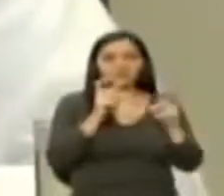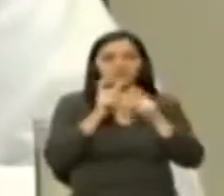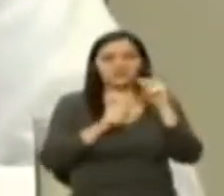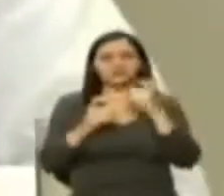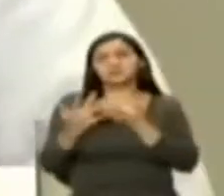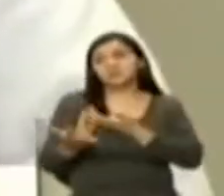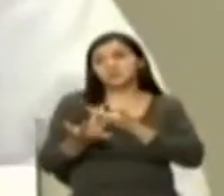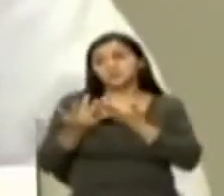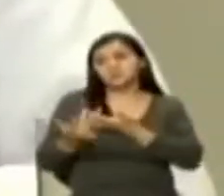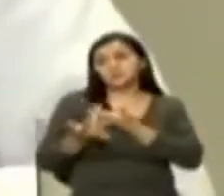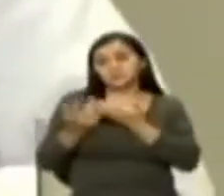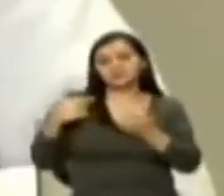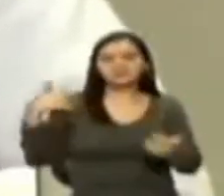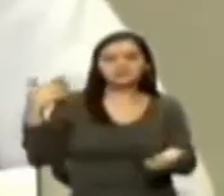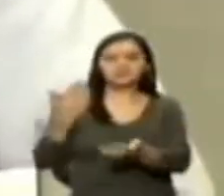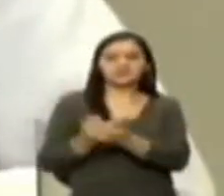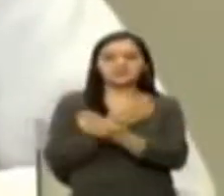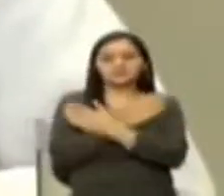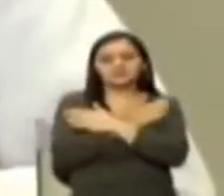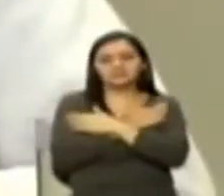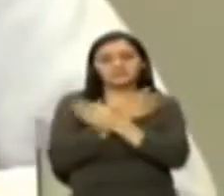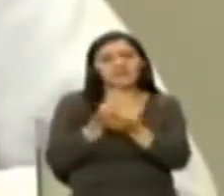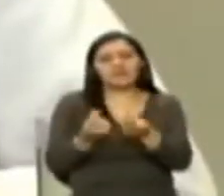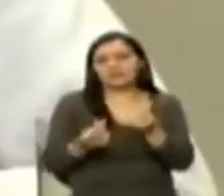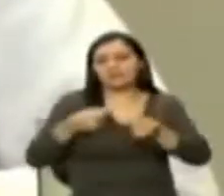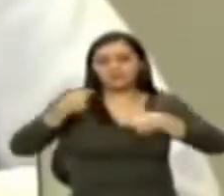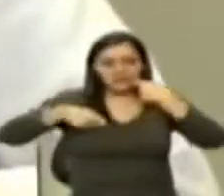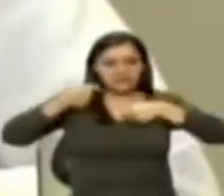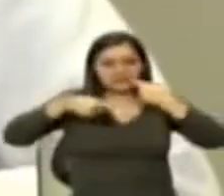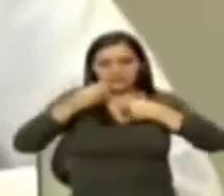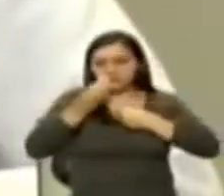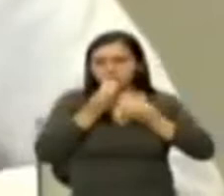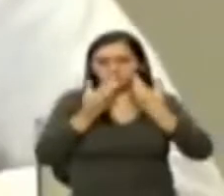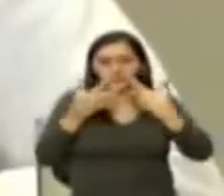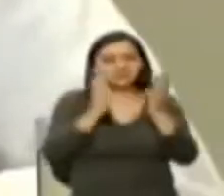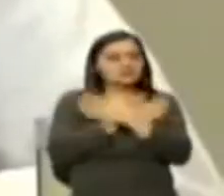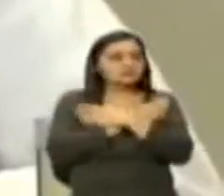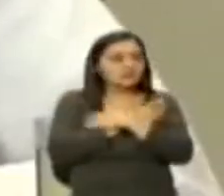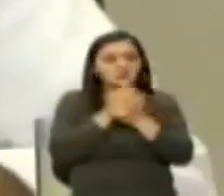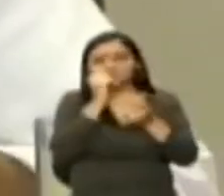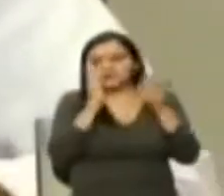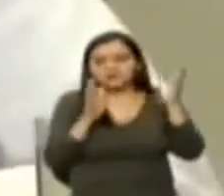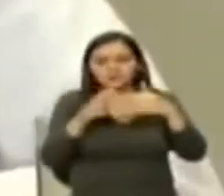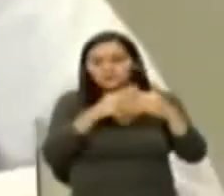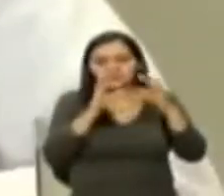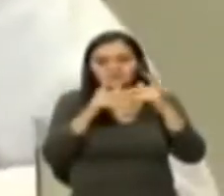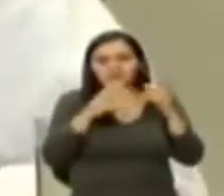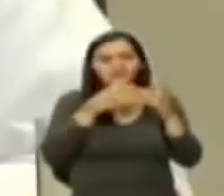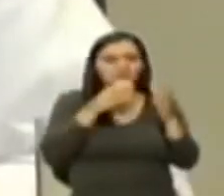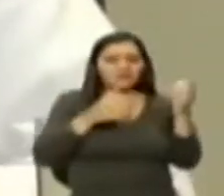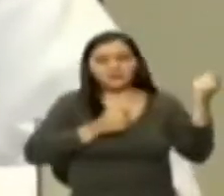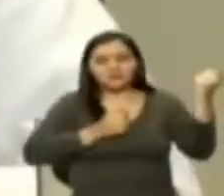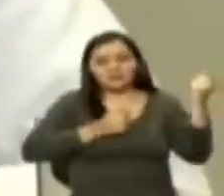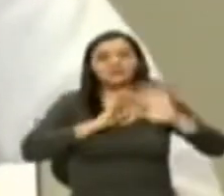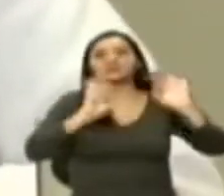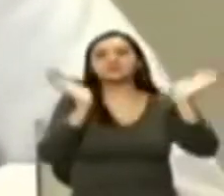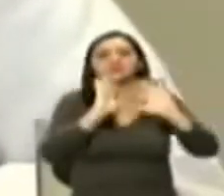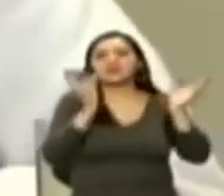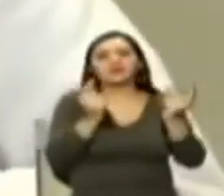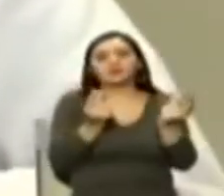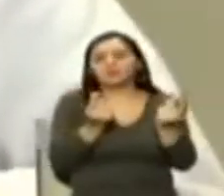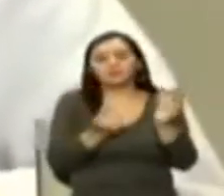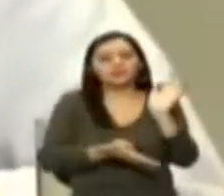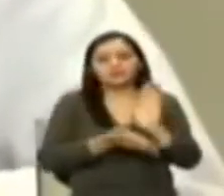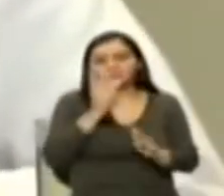qué fiesta. Entonces, bueno, comimos algo rápidamente, pudimos saludar, disfrutar un momento, cantar, bailar juntos, pero qué